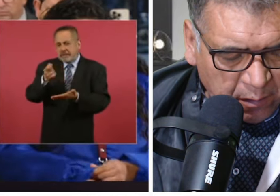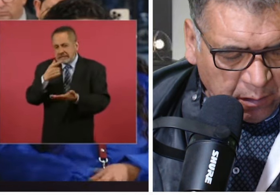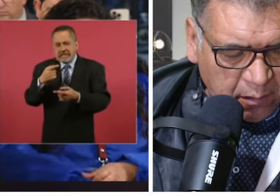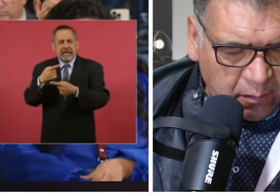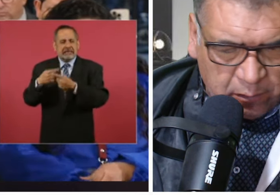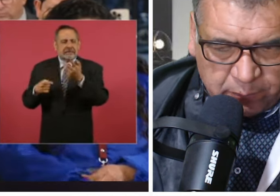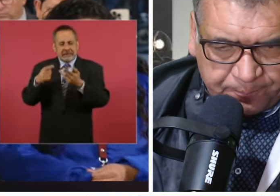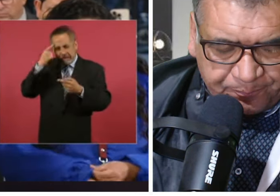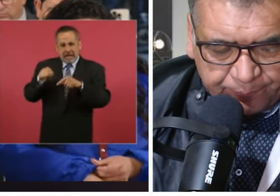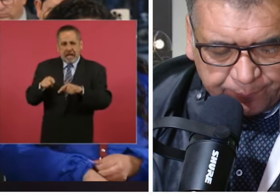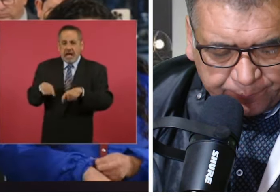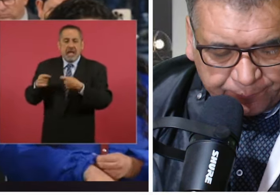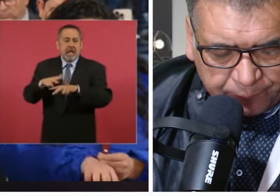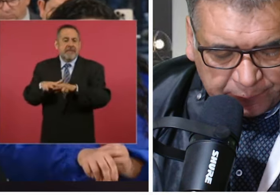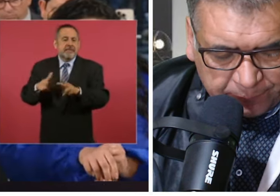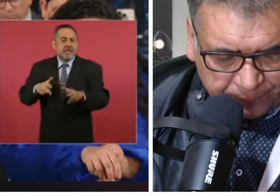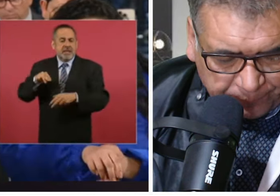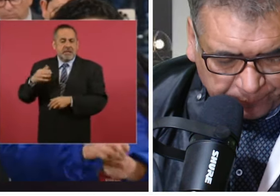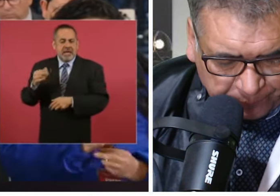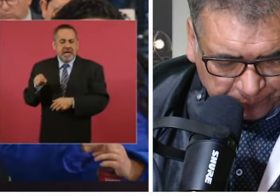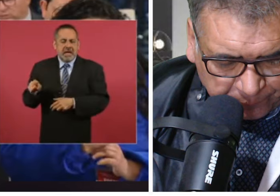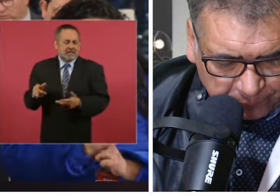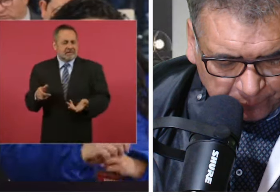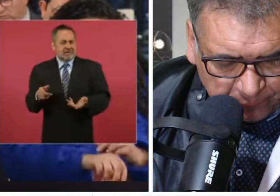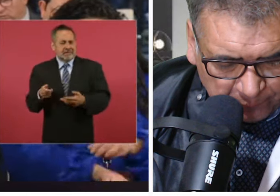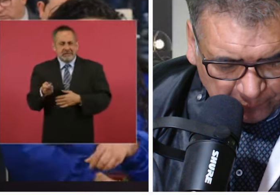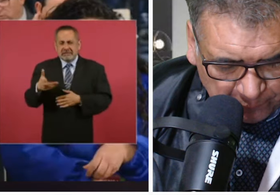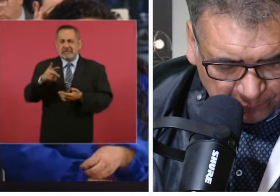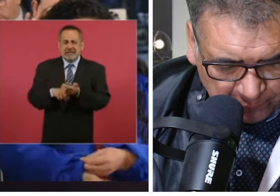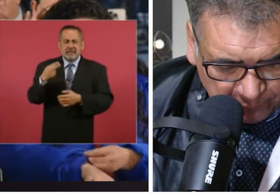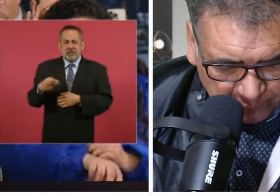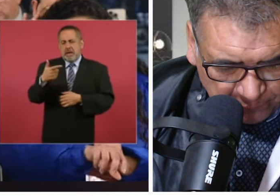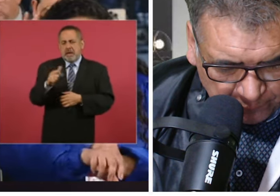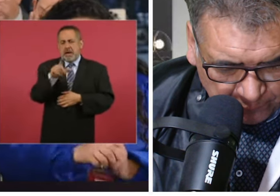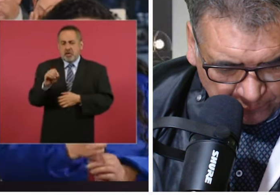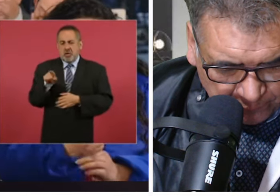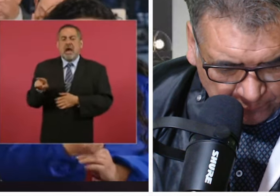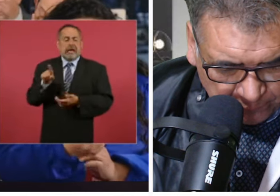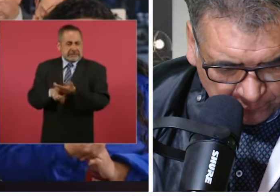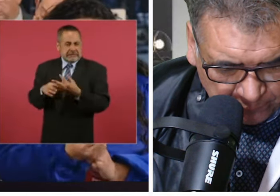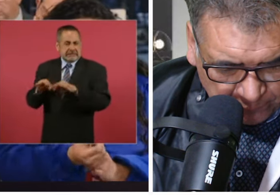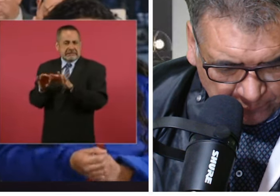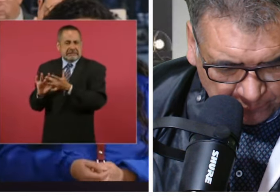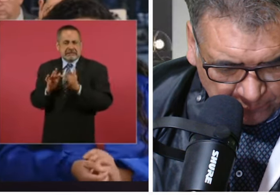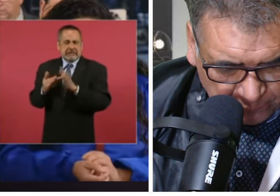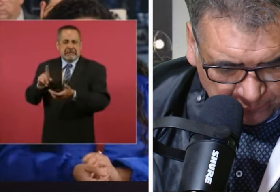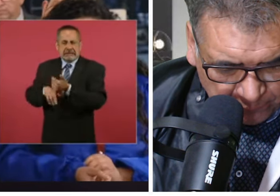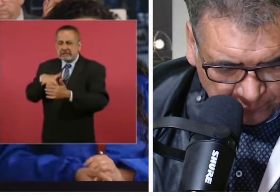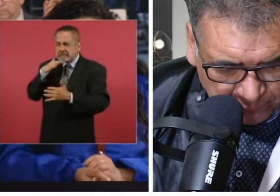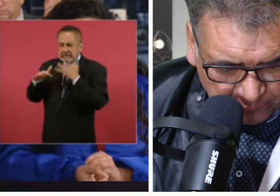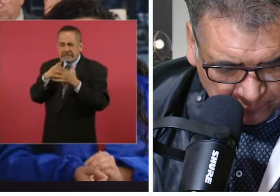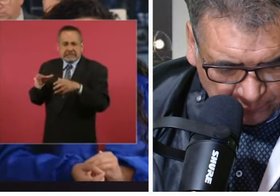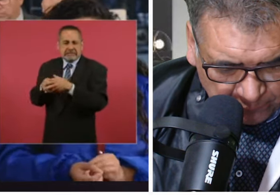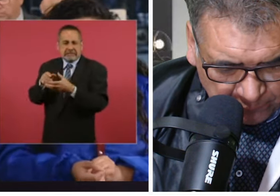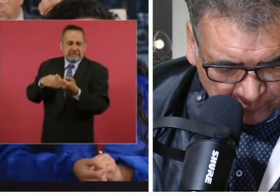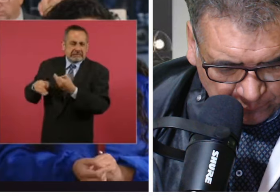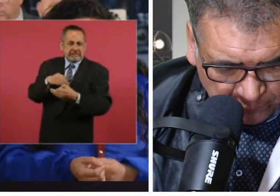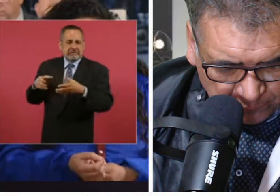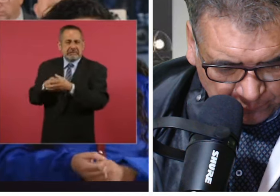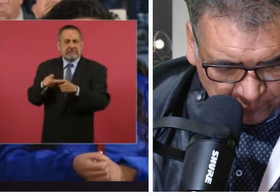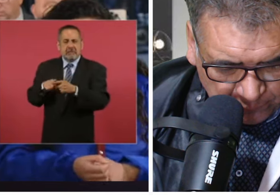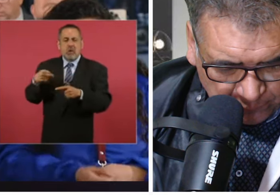material para el Tren Maya. Lo apodan el Gallo, pieza clave en la red de corrupción que han tejido